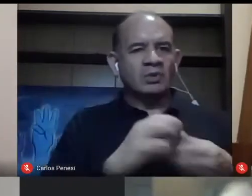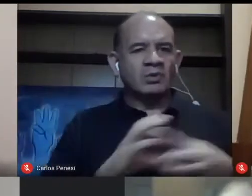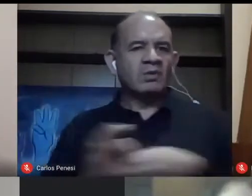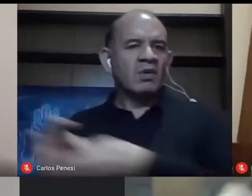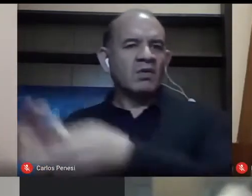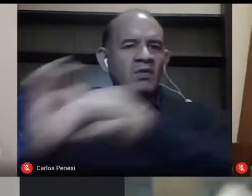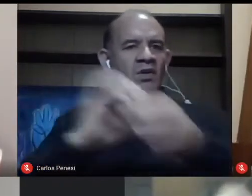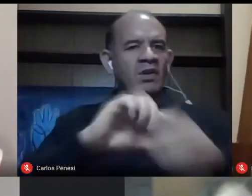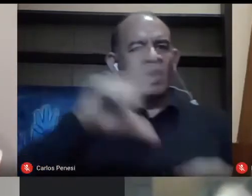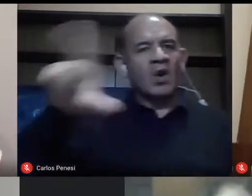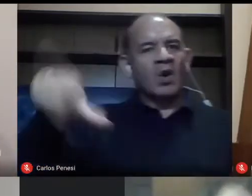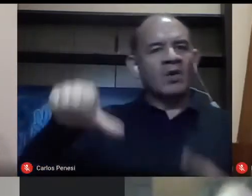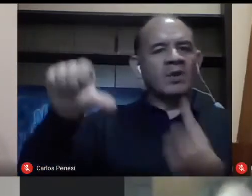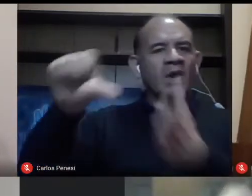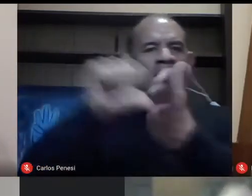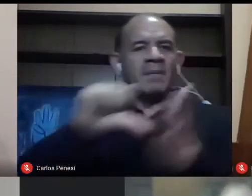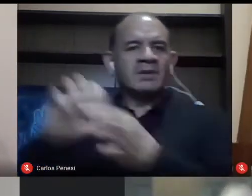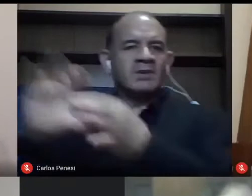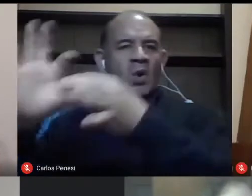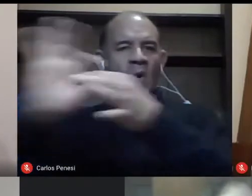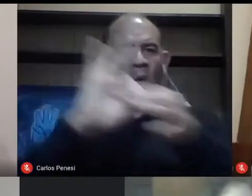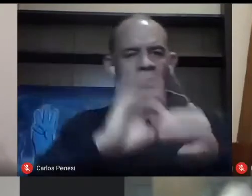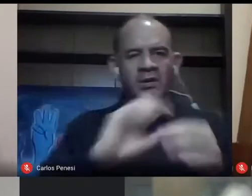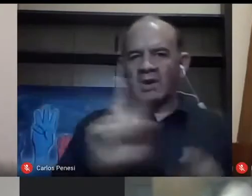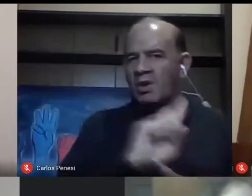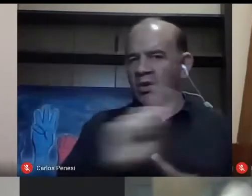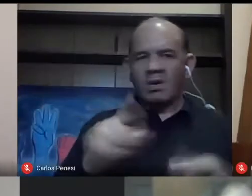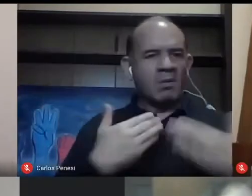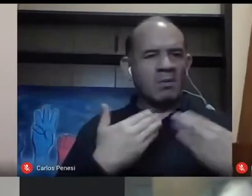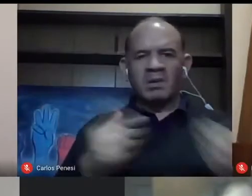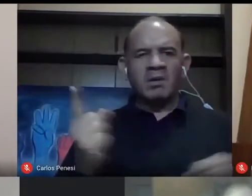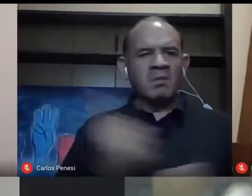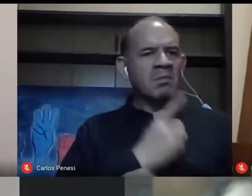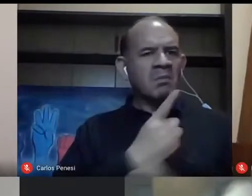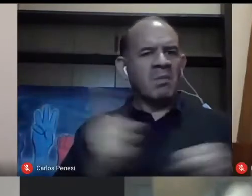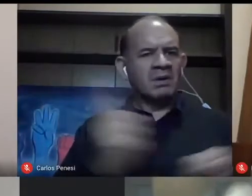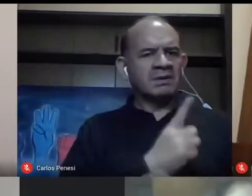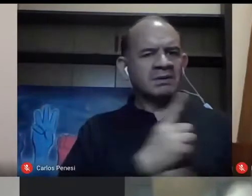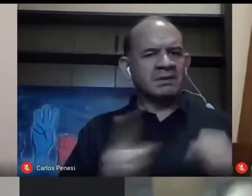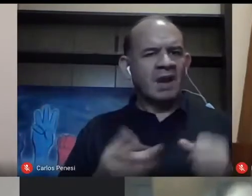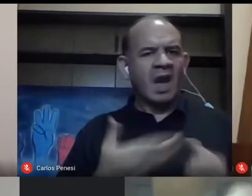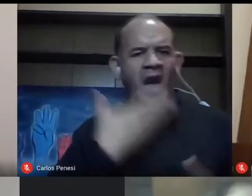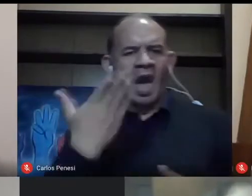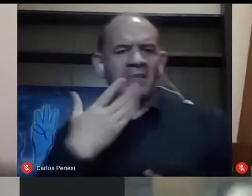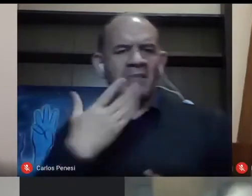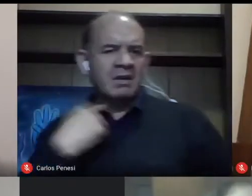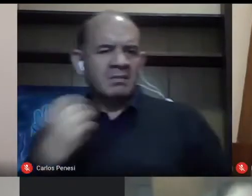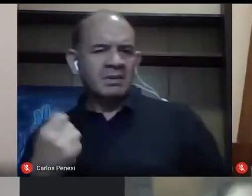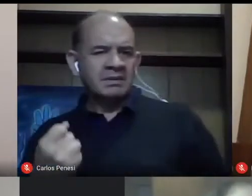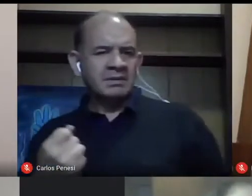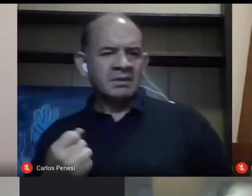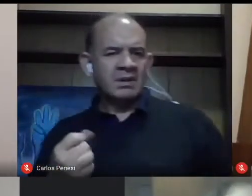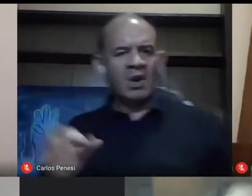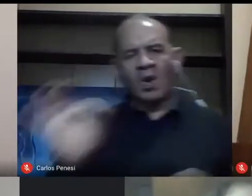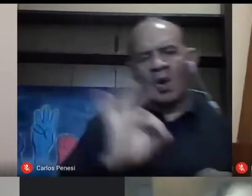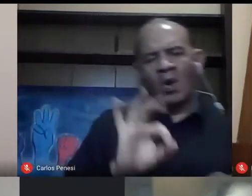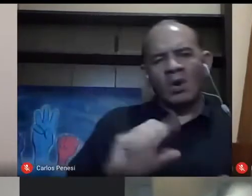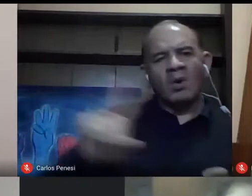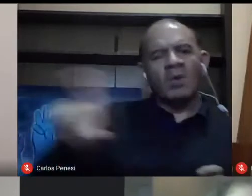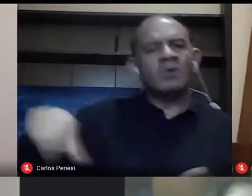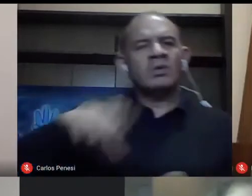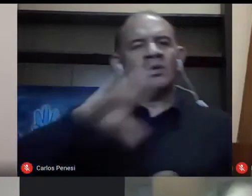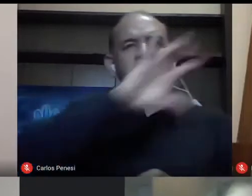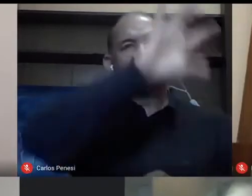países latinoamericanos, que en su mayoría son de habla hispana, y con la Biblioteca de la ONCE, que tiene un gran caudal